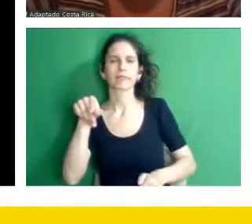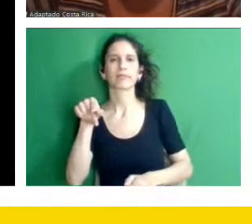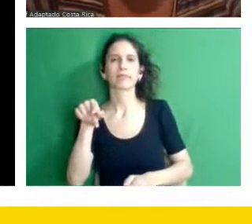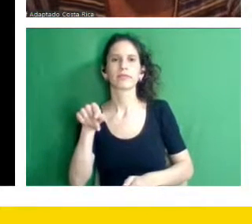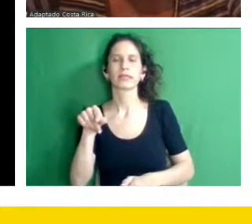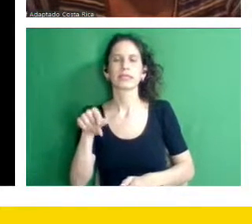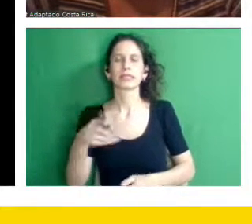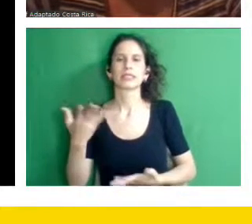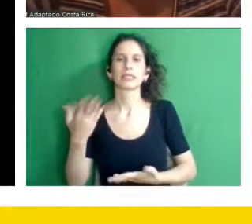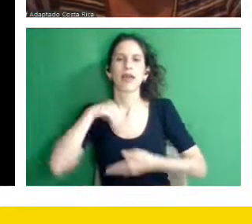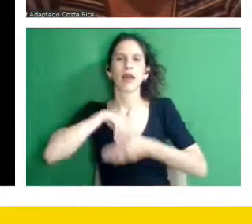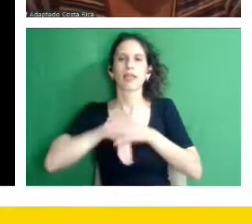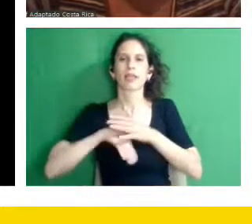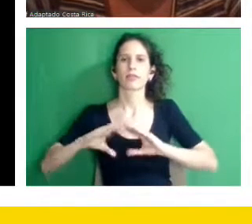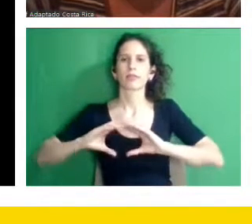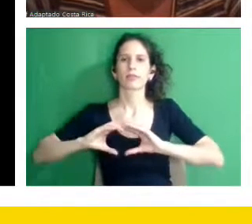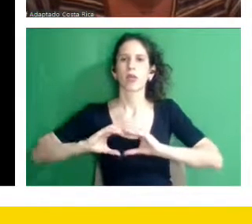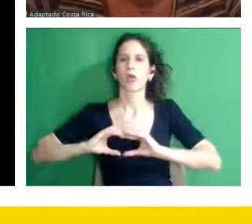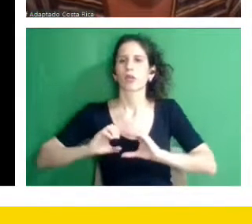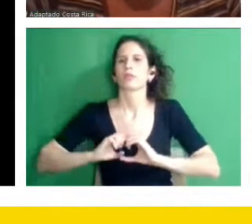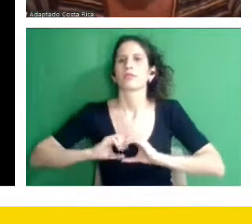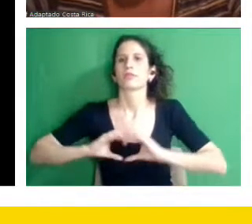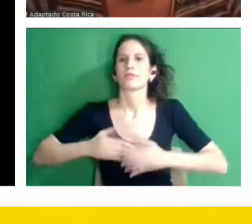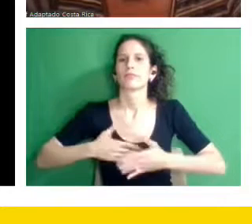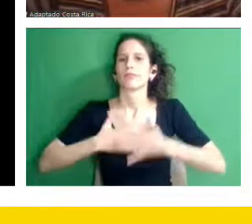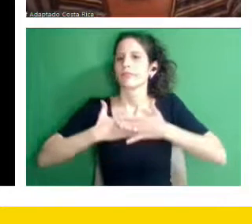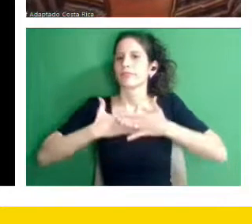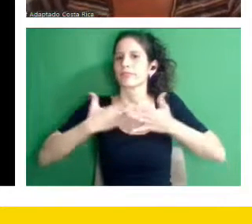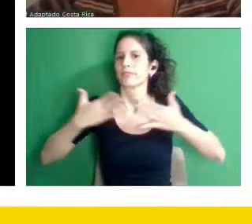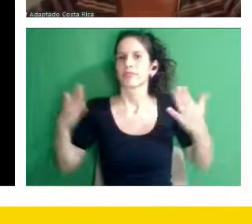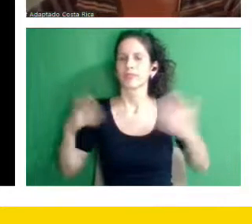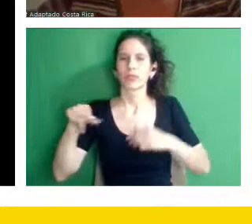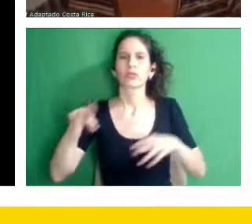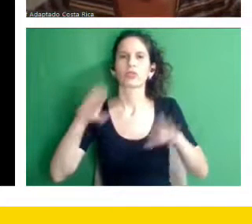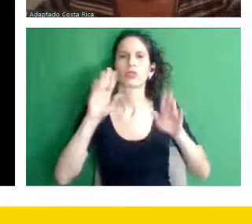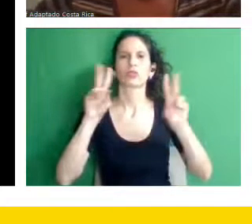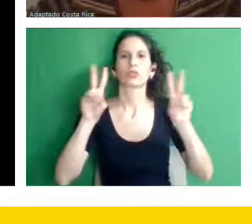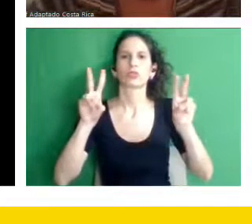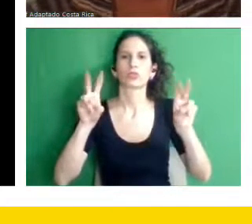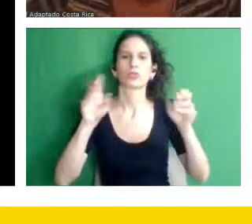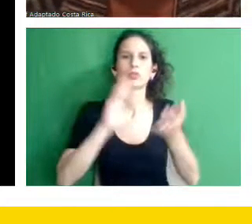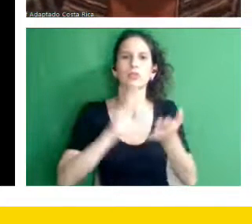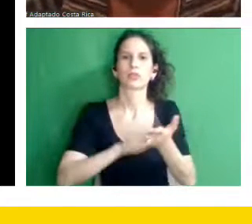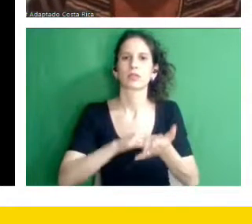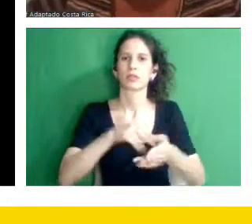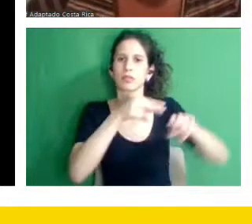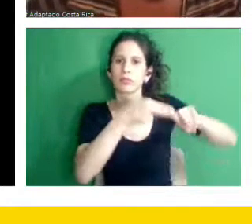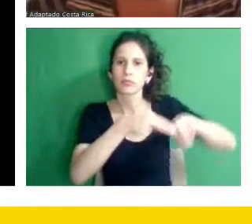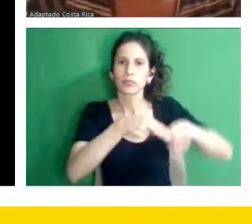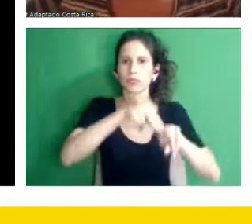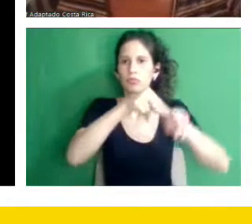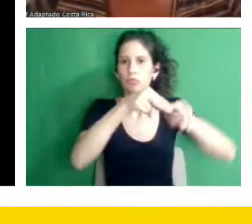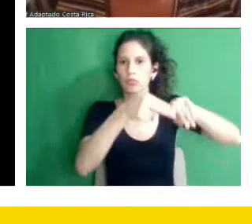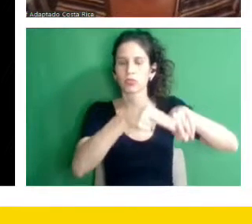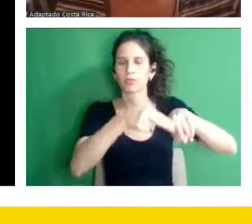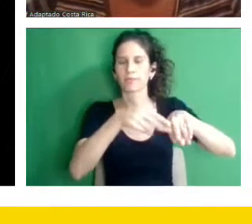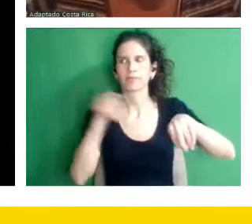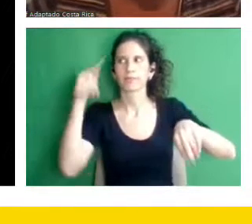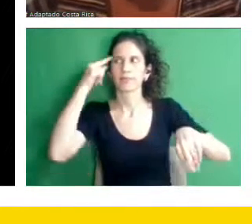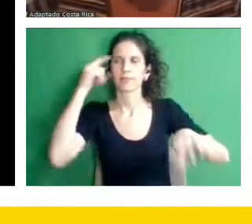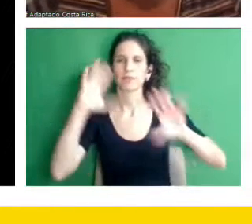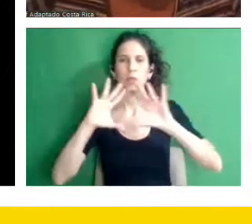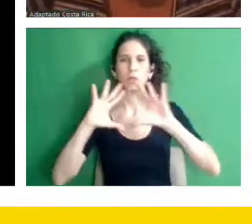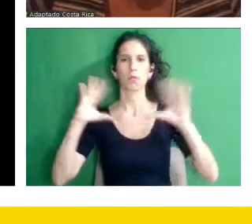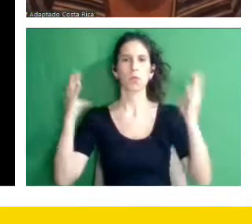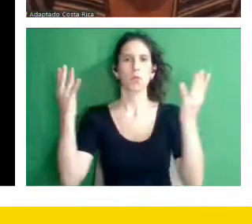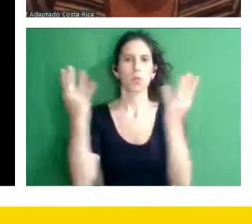corazón grandísimo con todo esto del surf adaptado. Siempre ir al mundial parecía misión imposible, ¿verdad? Pero